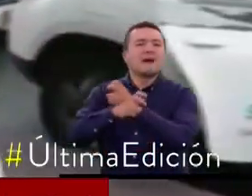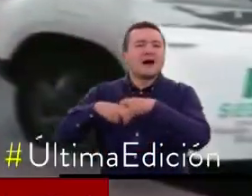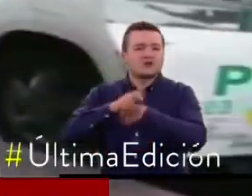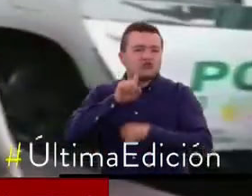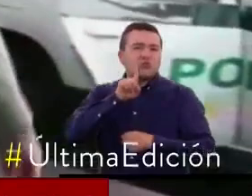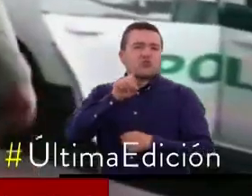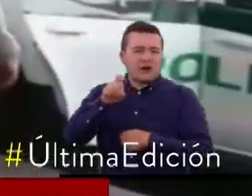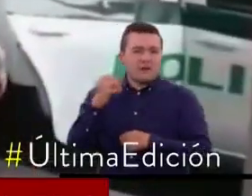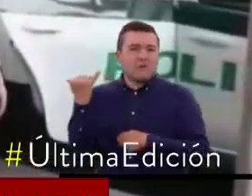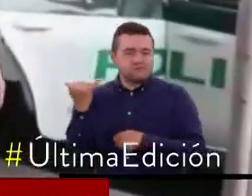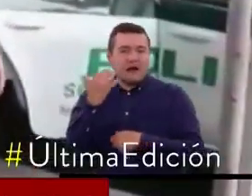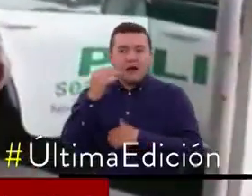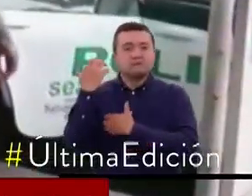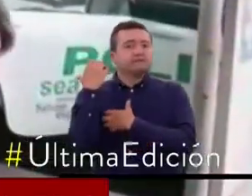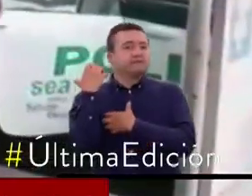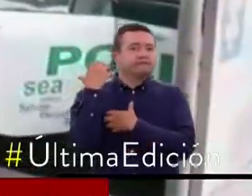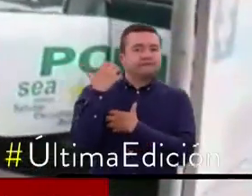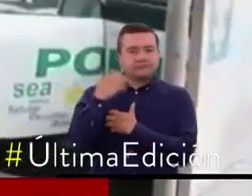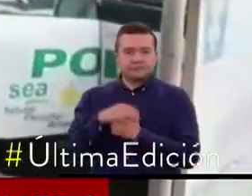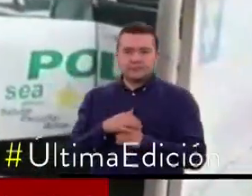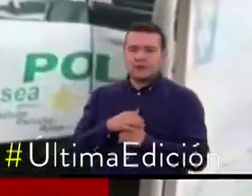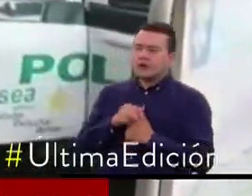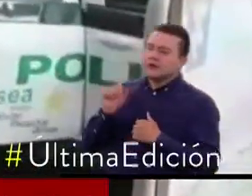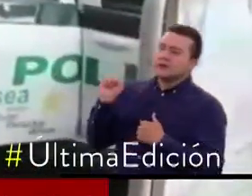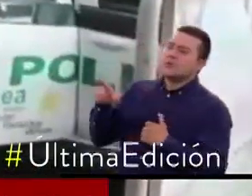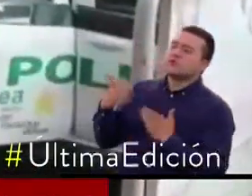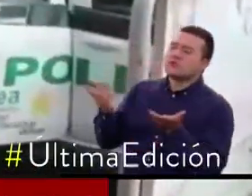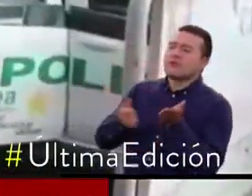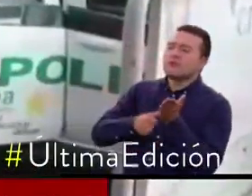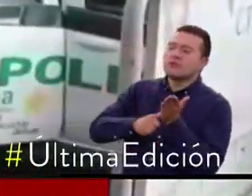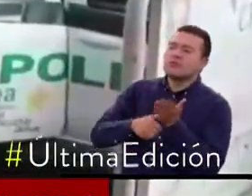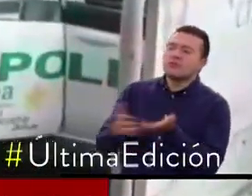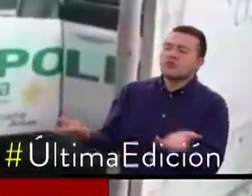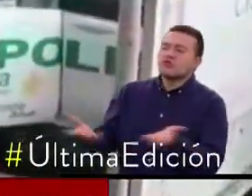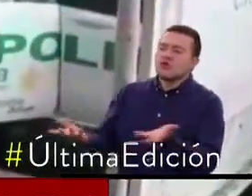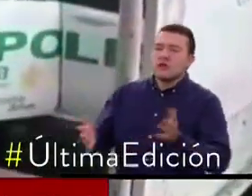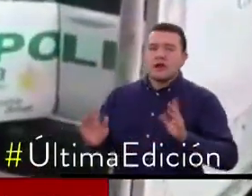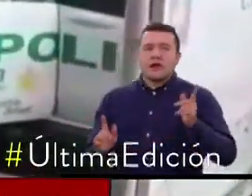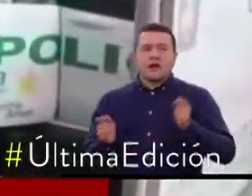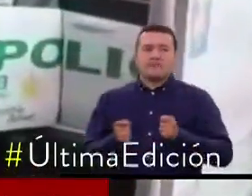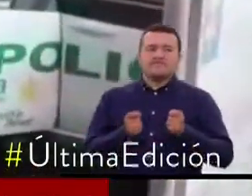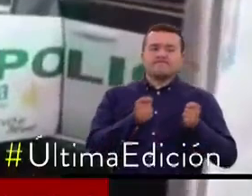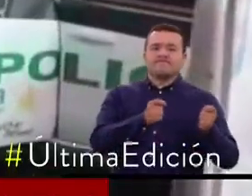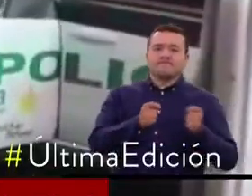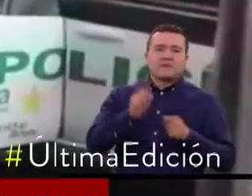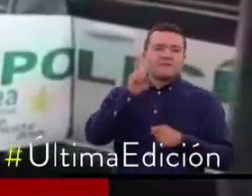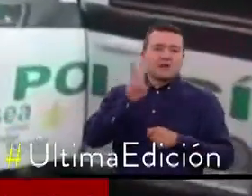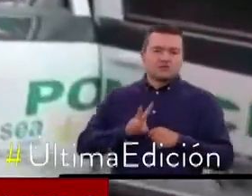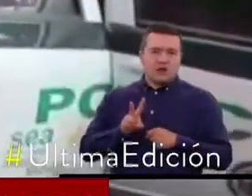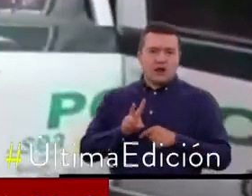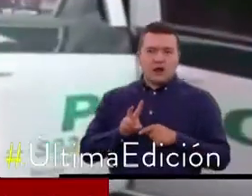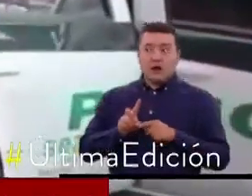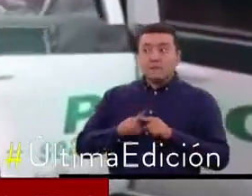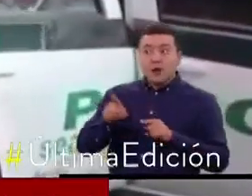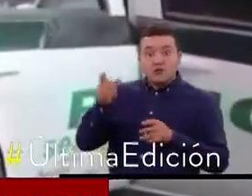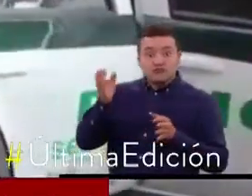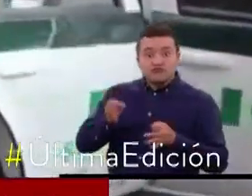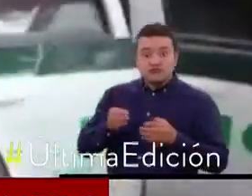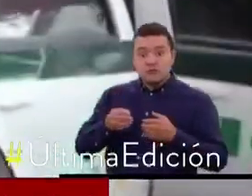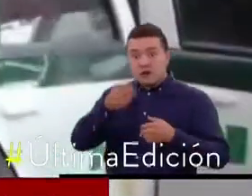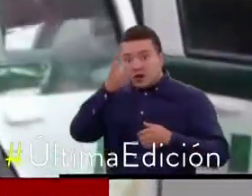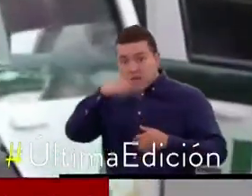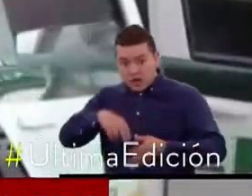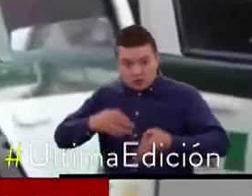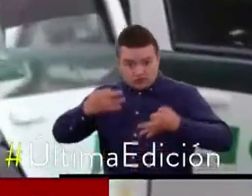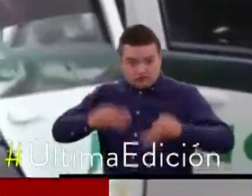Luego de requerir los documentos de identidad, los uniformados confirman que las ciudadanas de origen venezolano no tenían ningún parentesco con una menor de edad